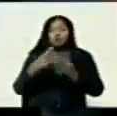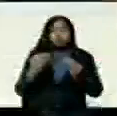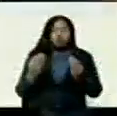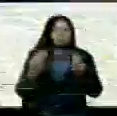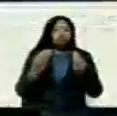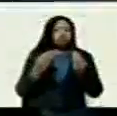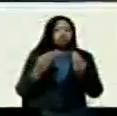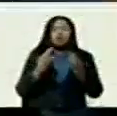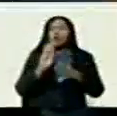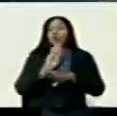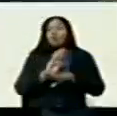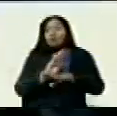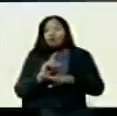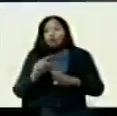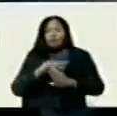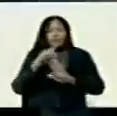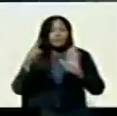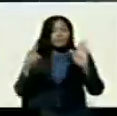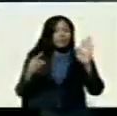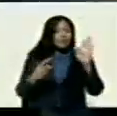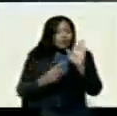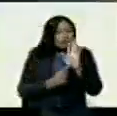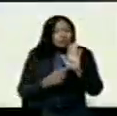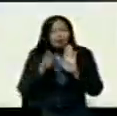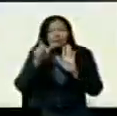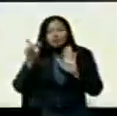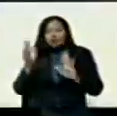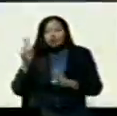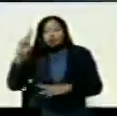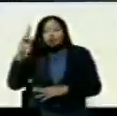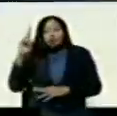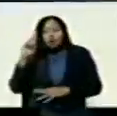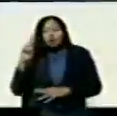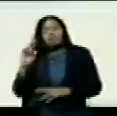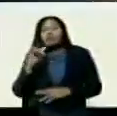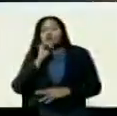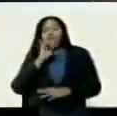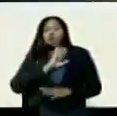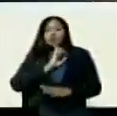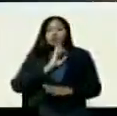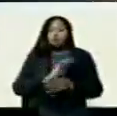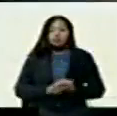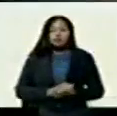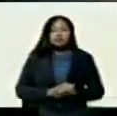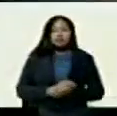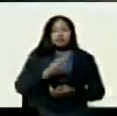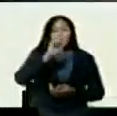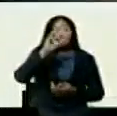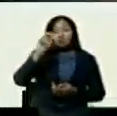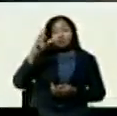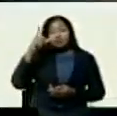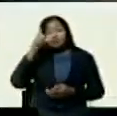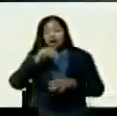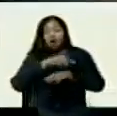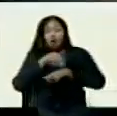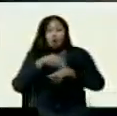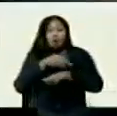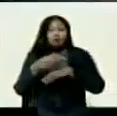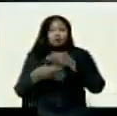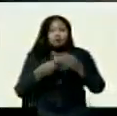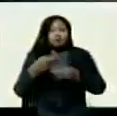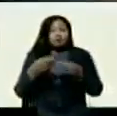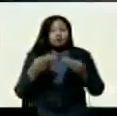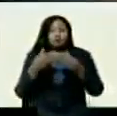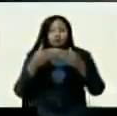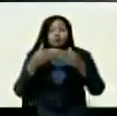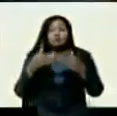integridad consolidada, completa, de la data del banco. Durante las 130 horas se hicieron maniobras de cierre,